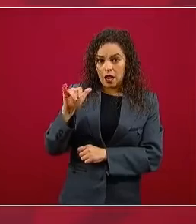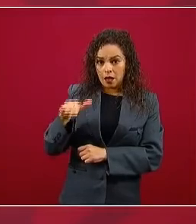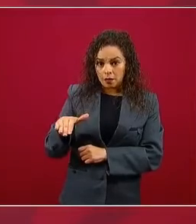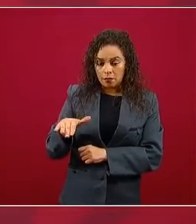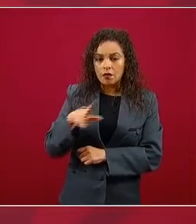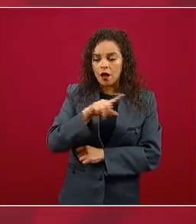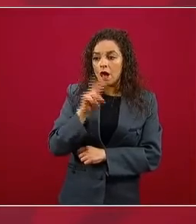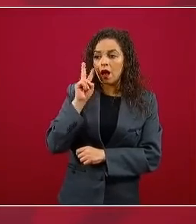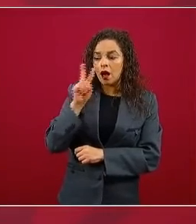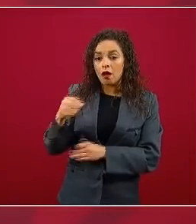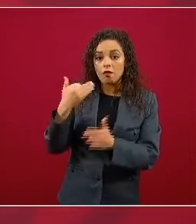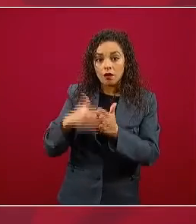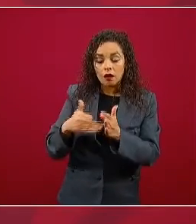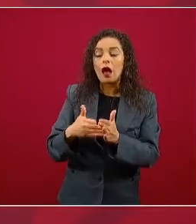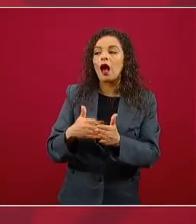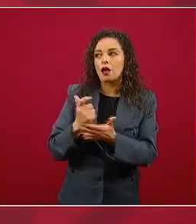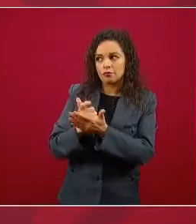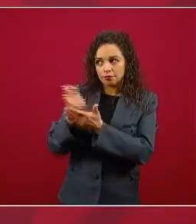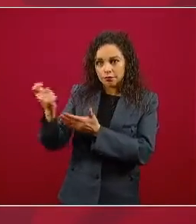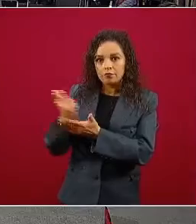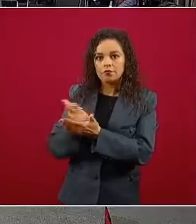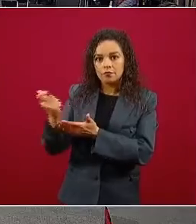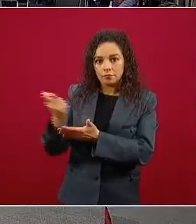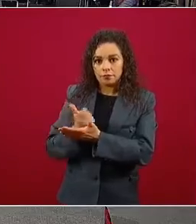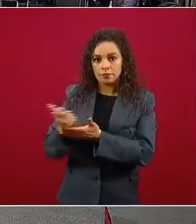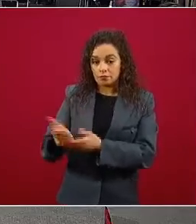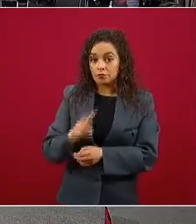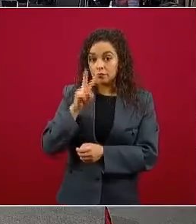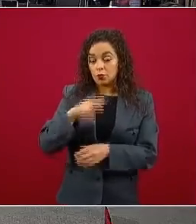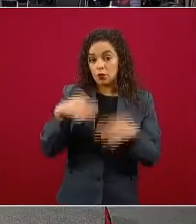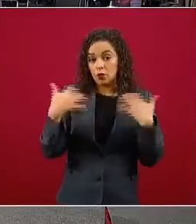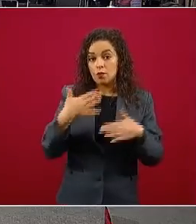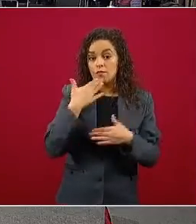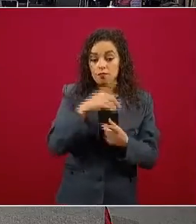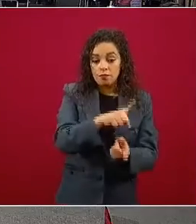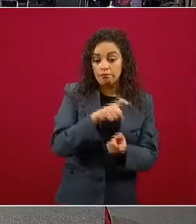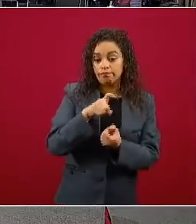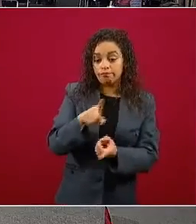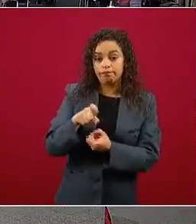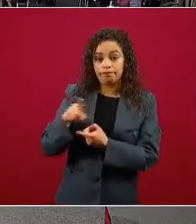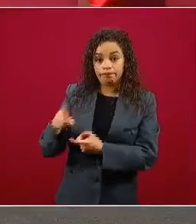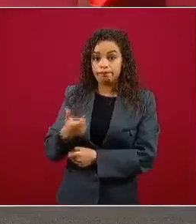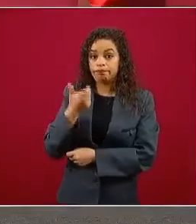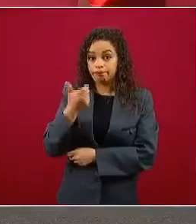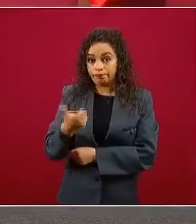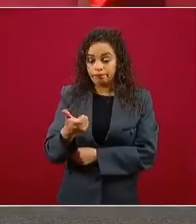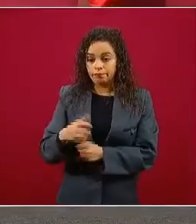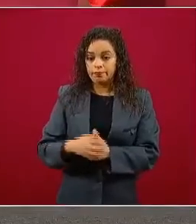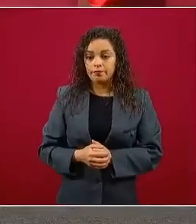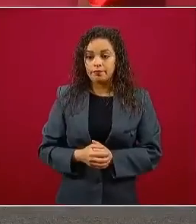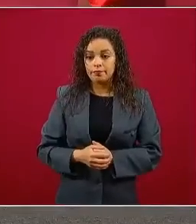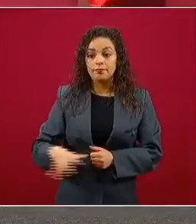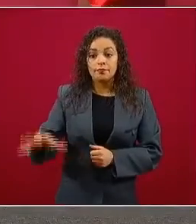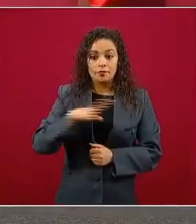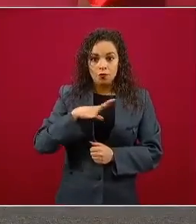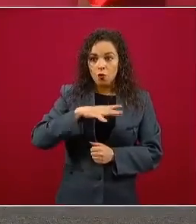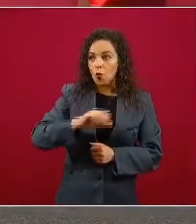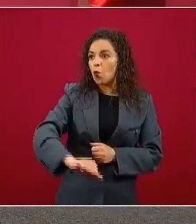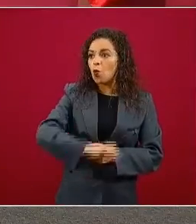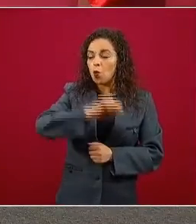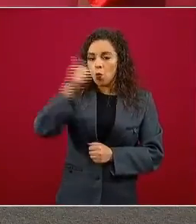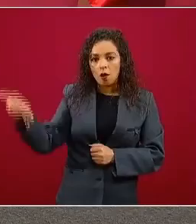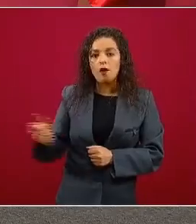importante. ¿Cuántas siguen debiendo? Y hay otras que están también haciendo lo